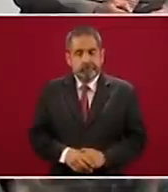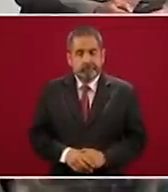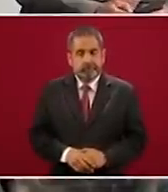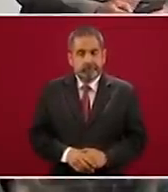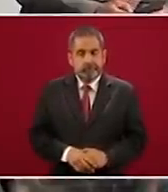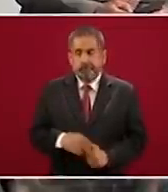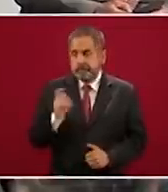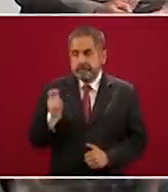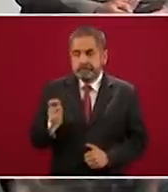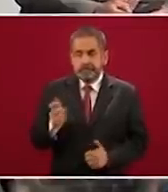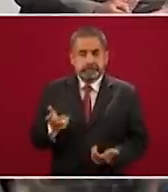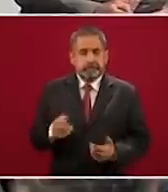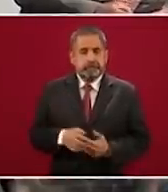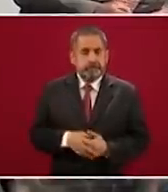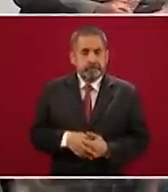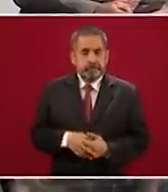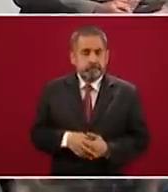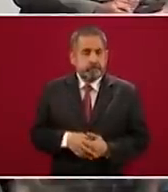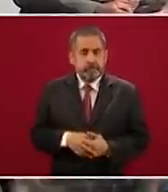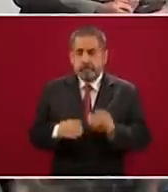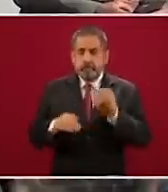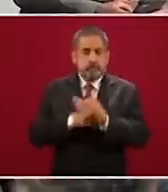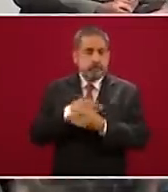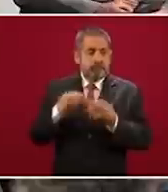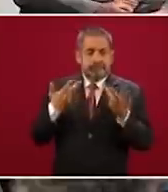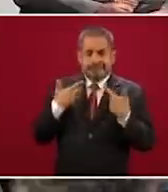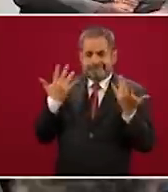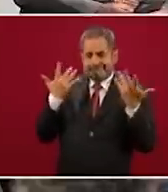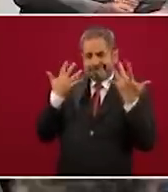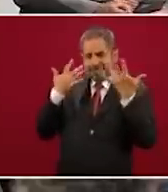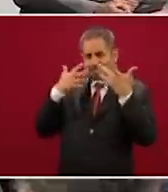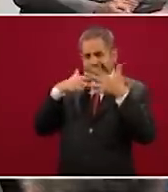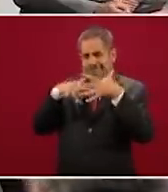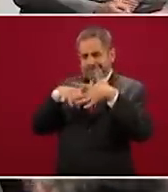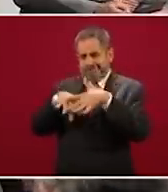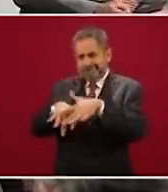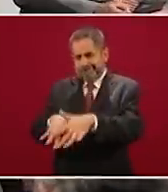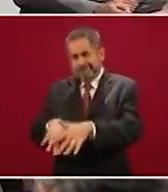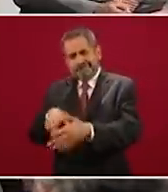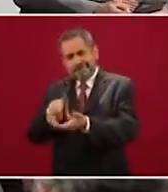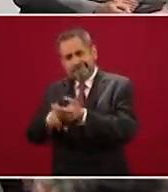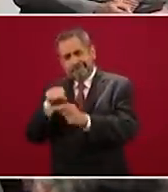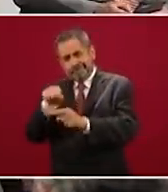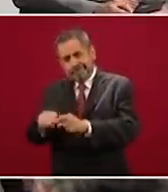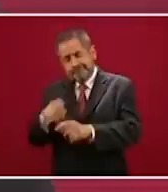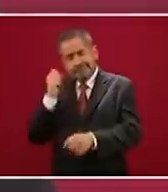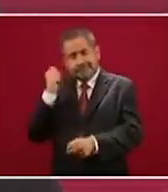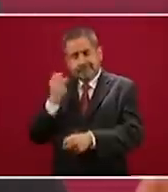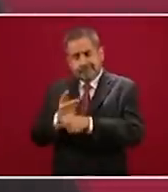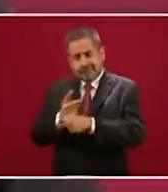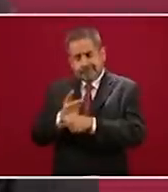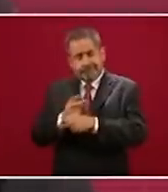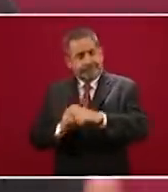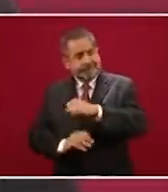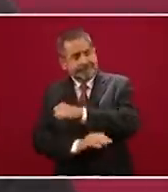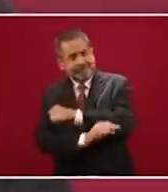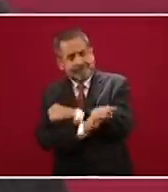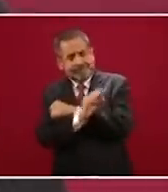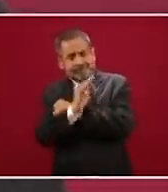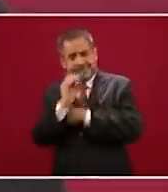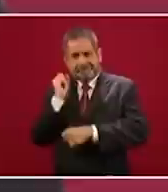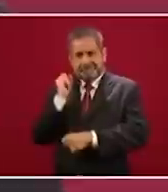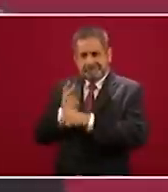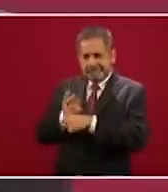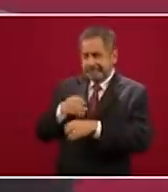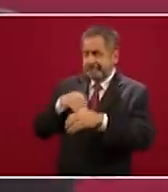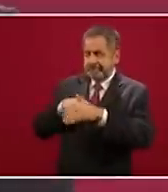y tiene que irse la gente desde muy temprano para poder,